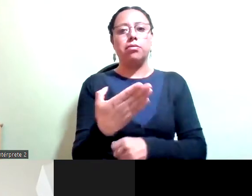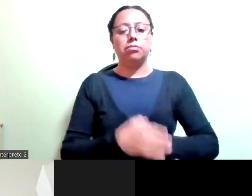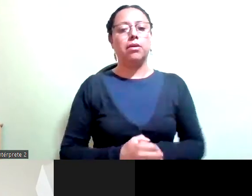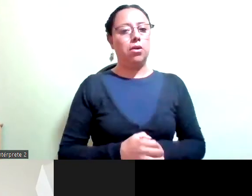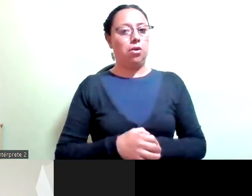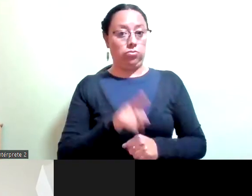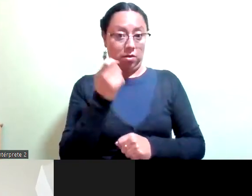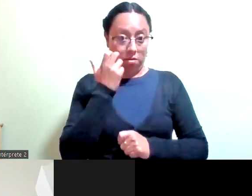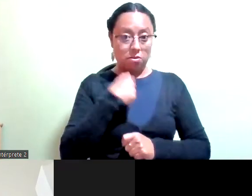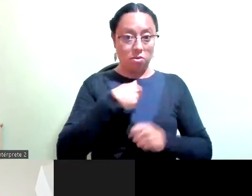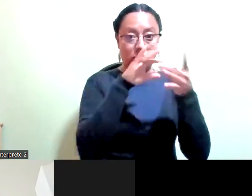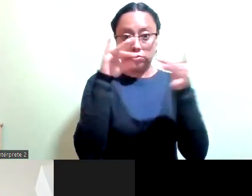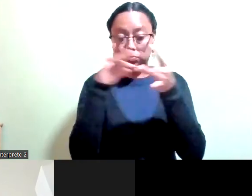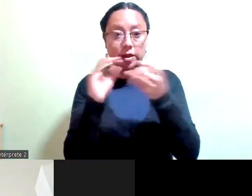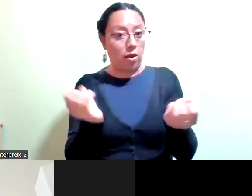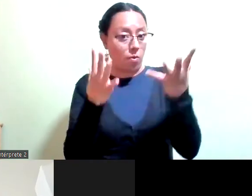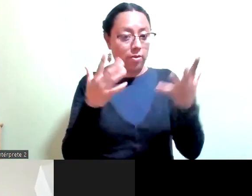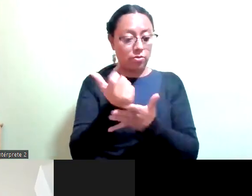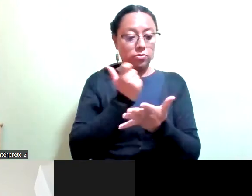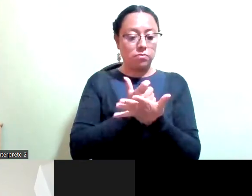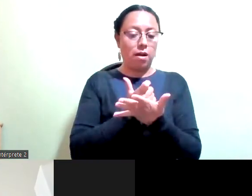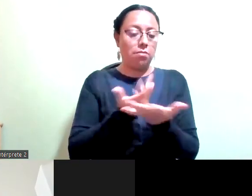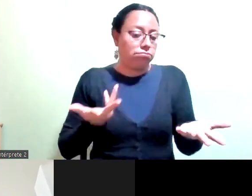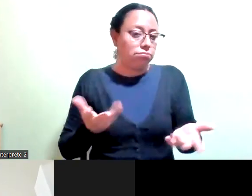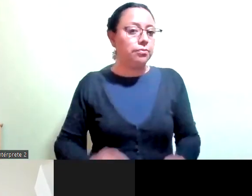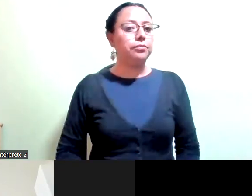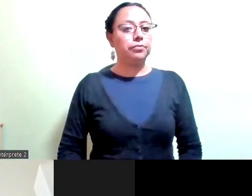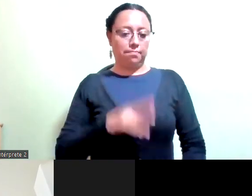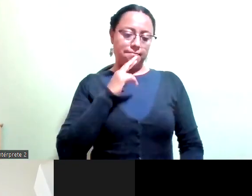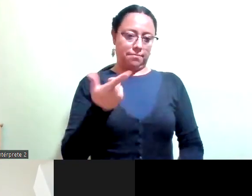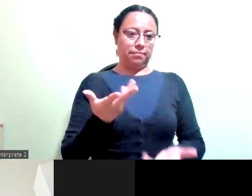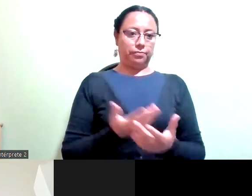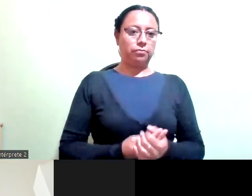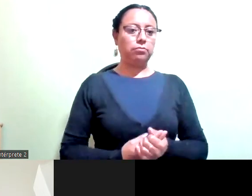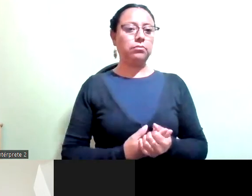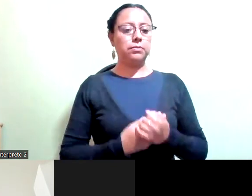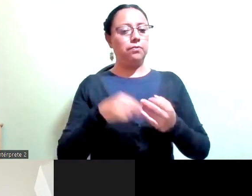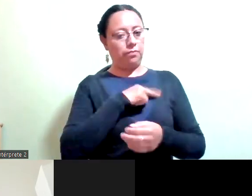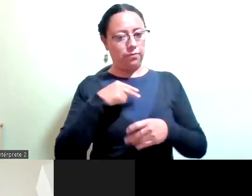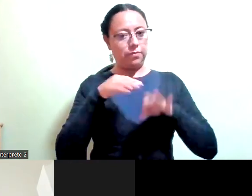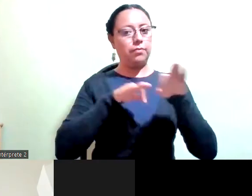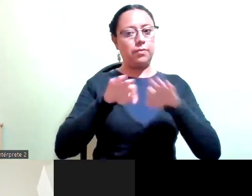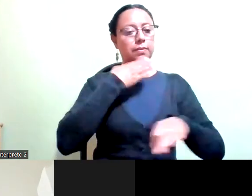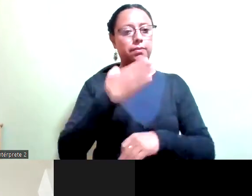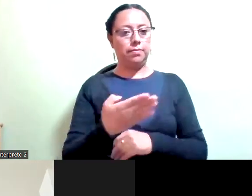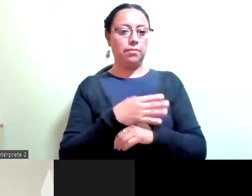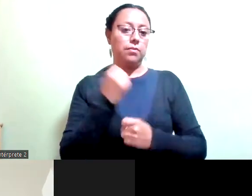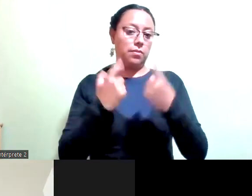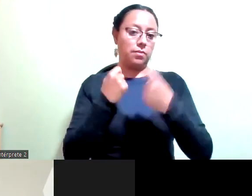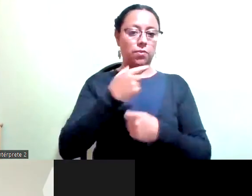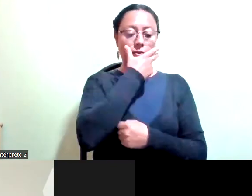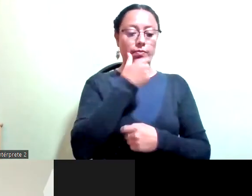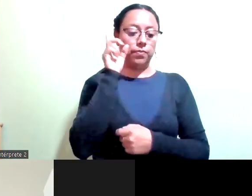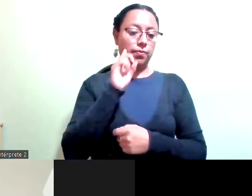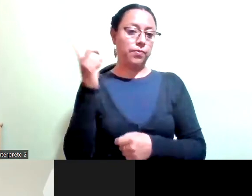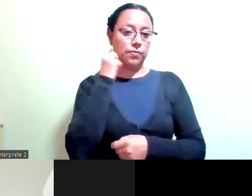tardar analizando los dictámenes, si a lo mejor otros diputadas o diputados no los revisan a profundidad, bueno, ese no